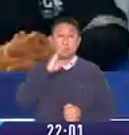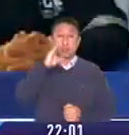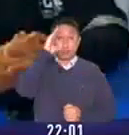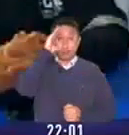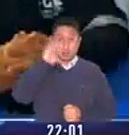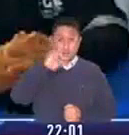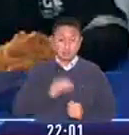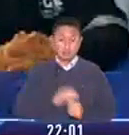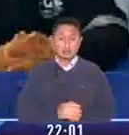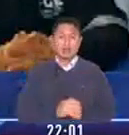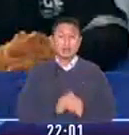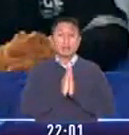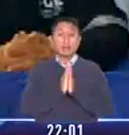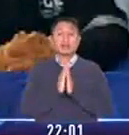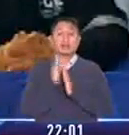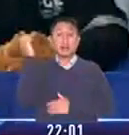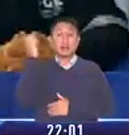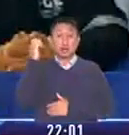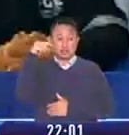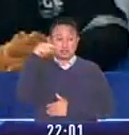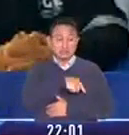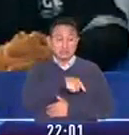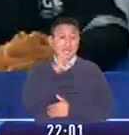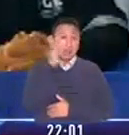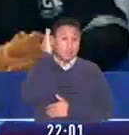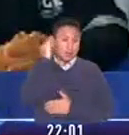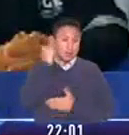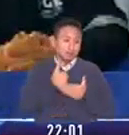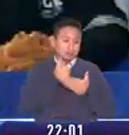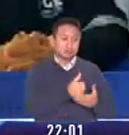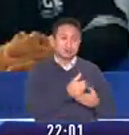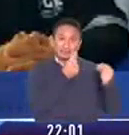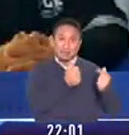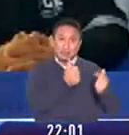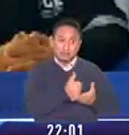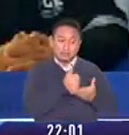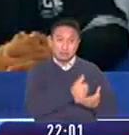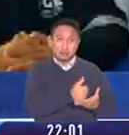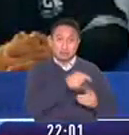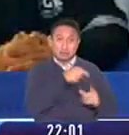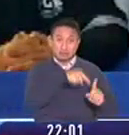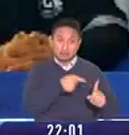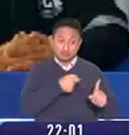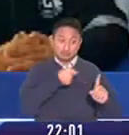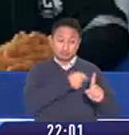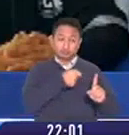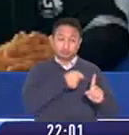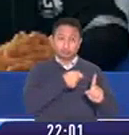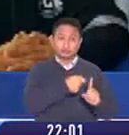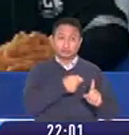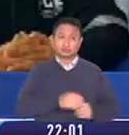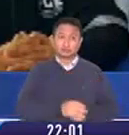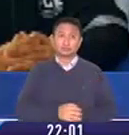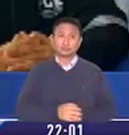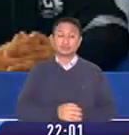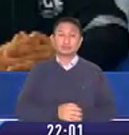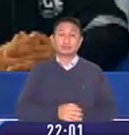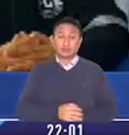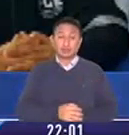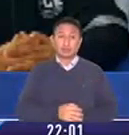Nacional pide una ambulancia para que sea asistida la víctima, en este caso la persona de sexo